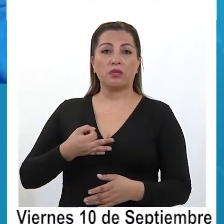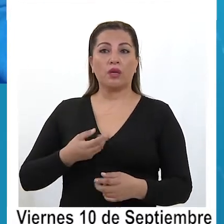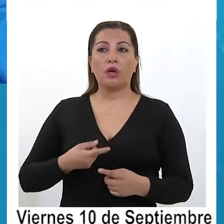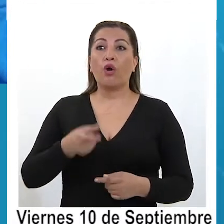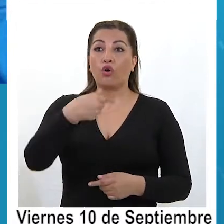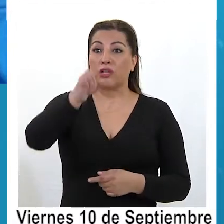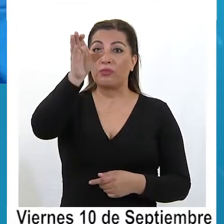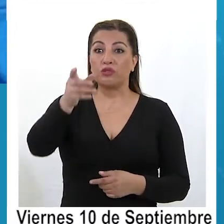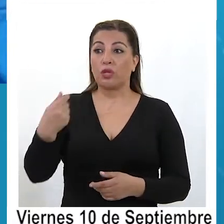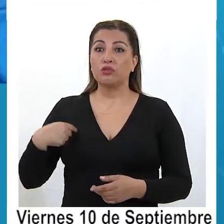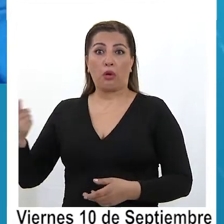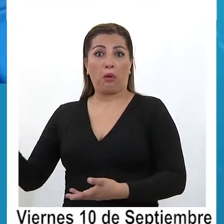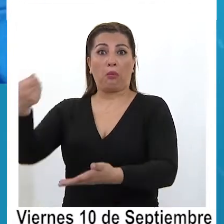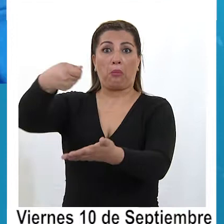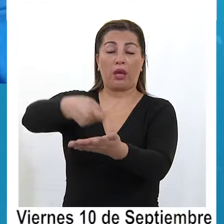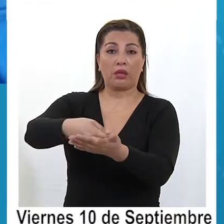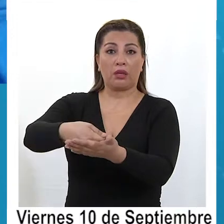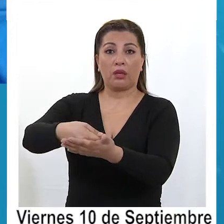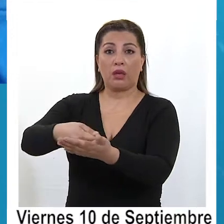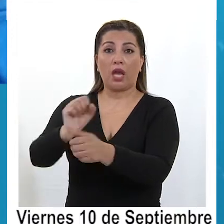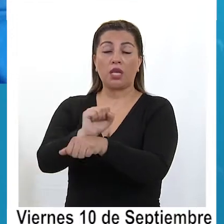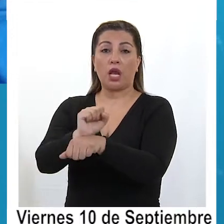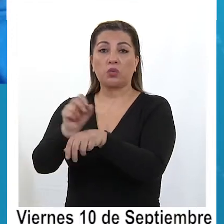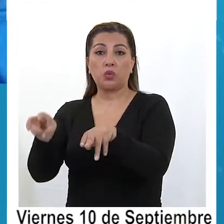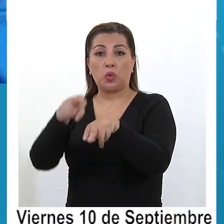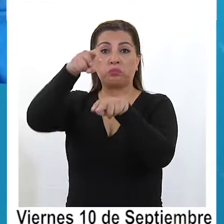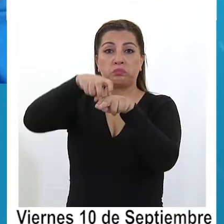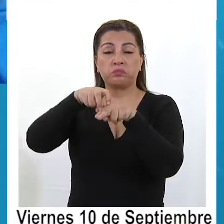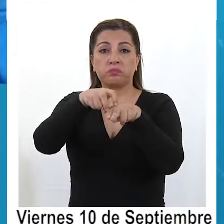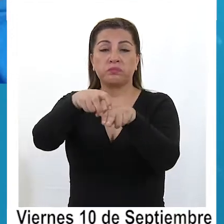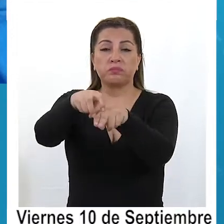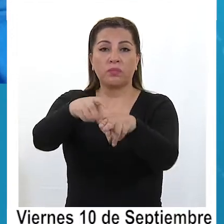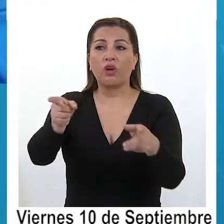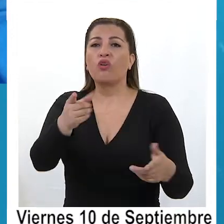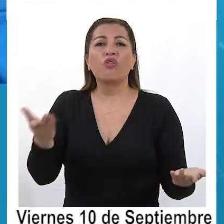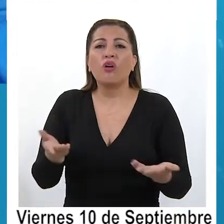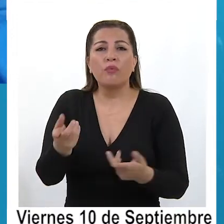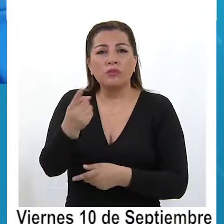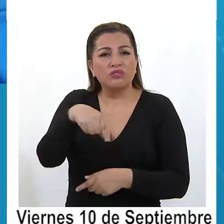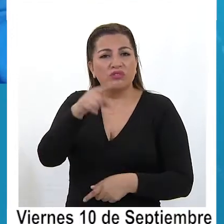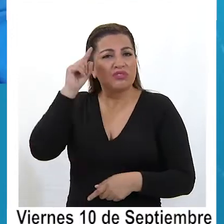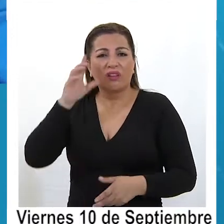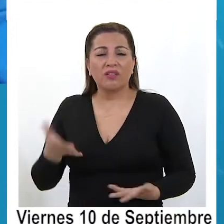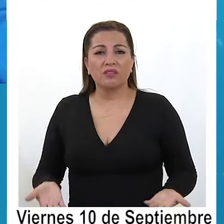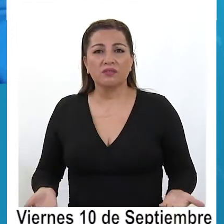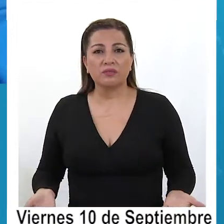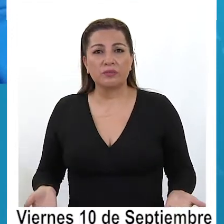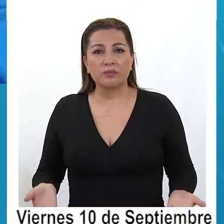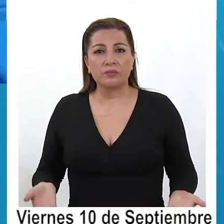alguien para ser llevado de un lugar a otro. ¿Qué otro tipo de elementos se buscan para poder identificar que existe este delito?